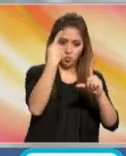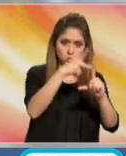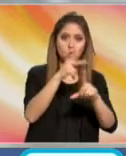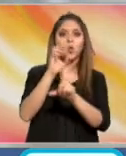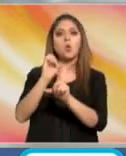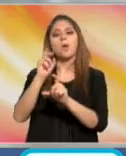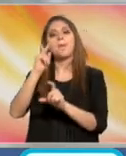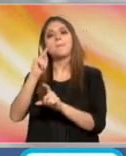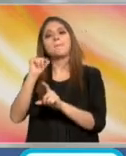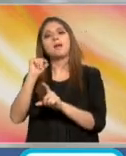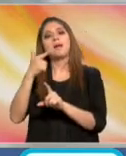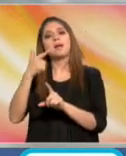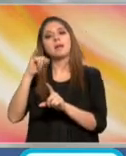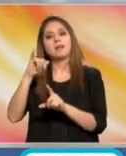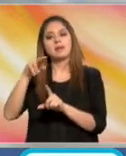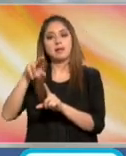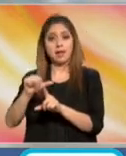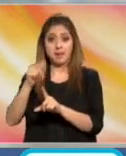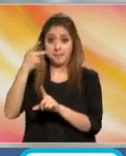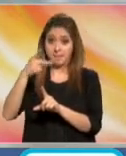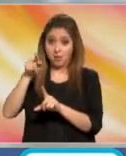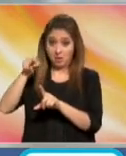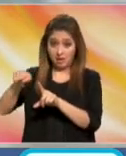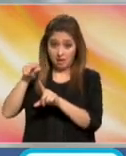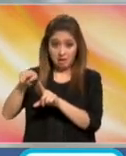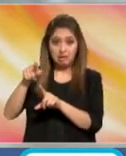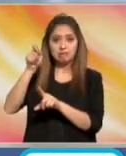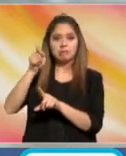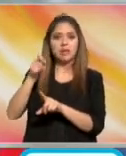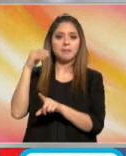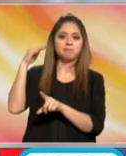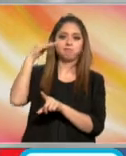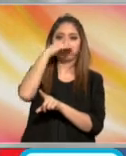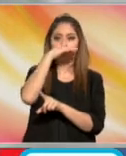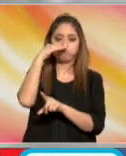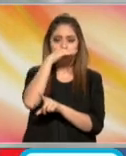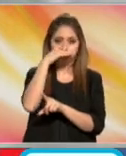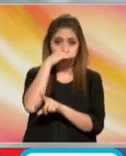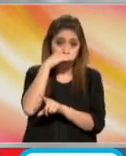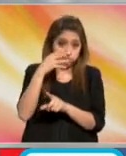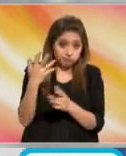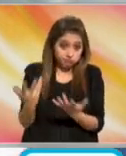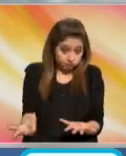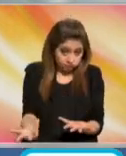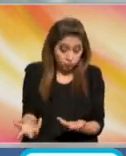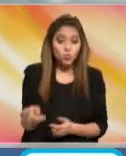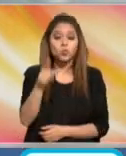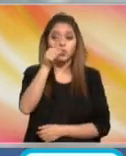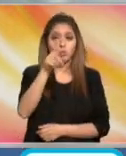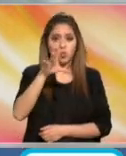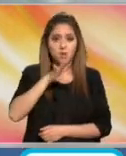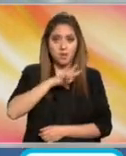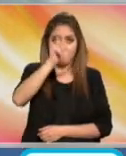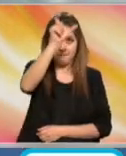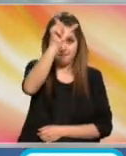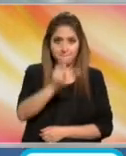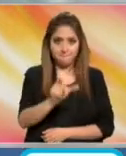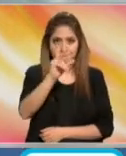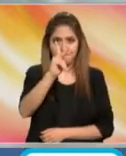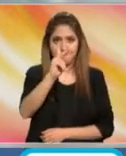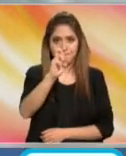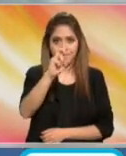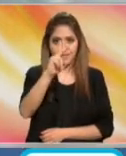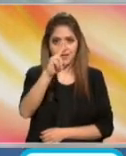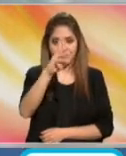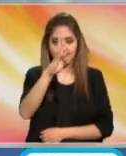no vas a compartir información personal como tal, sino Sí. de un negocio, ¿no? Solo de negocio. Exactamente. Entonces Muy bien. tienes tu perfil, pero también tienes